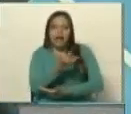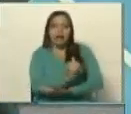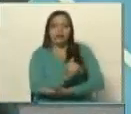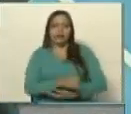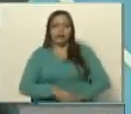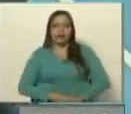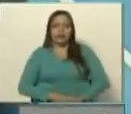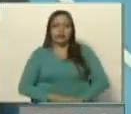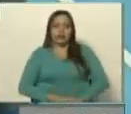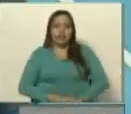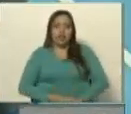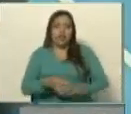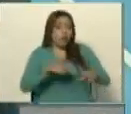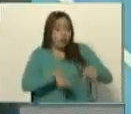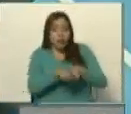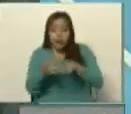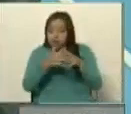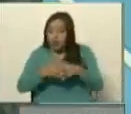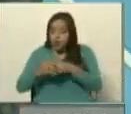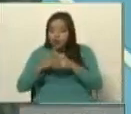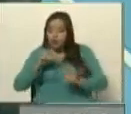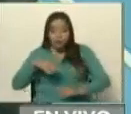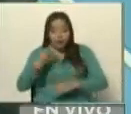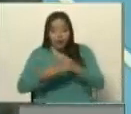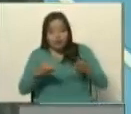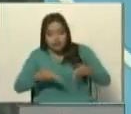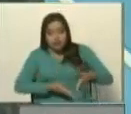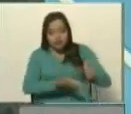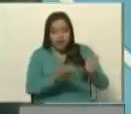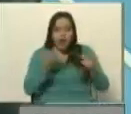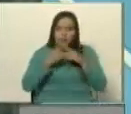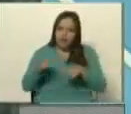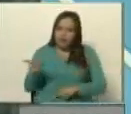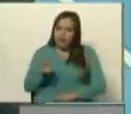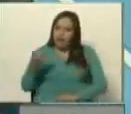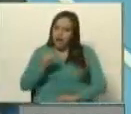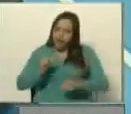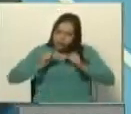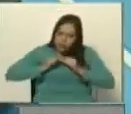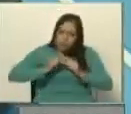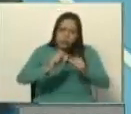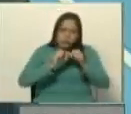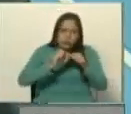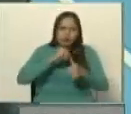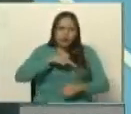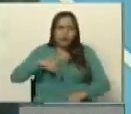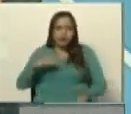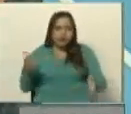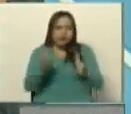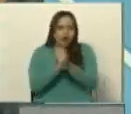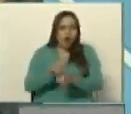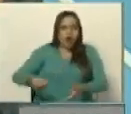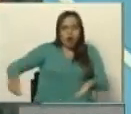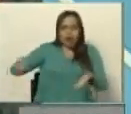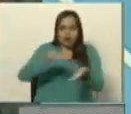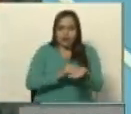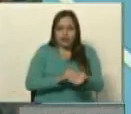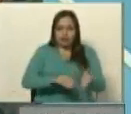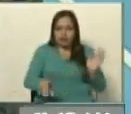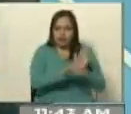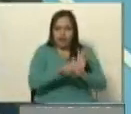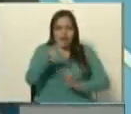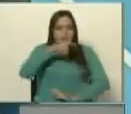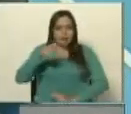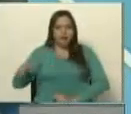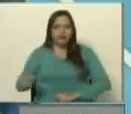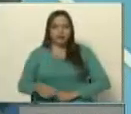ha podido construir esa ruta y hemos resistido. La batalla ha sido ganada nuevamente por la legitimidad del